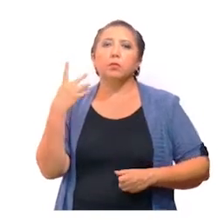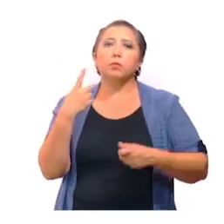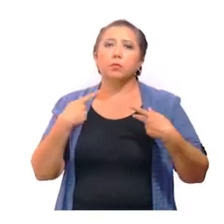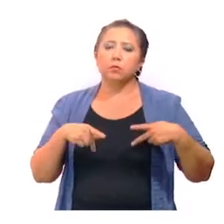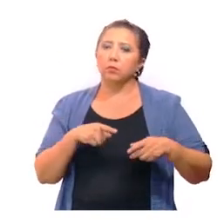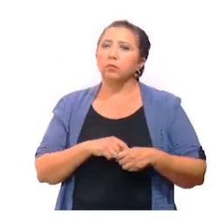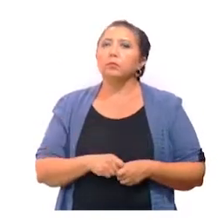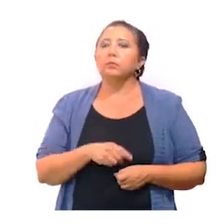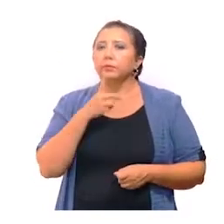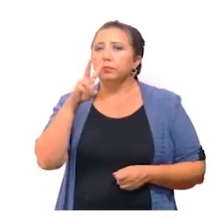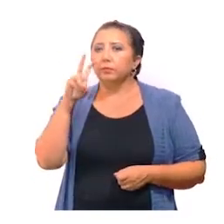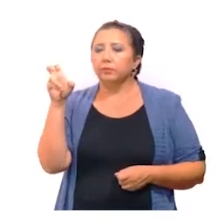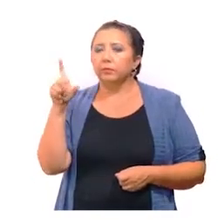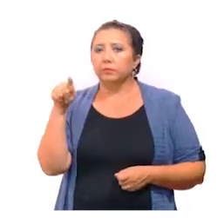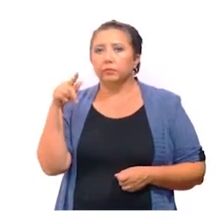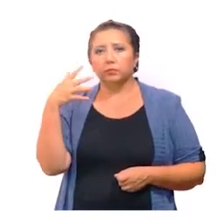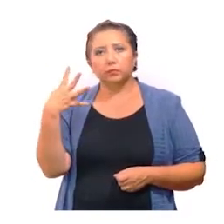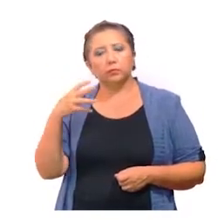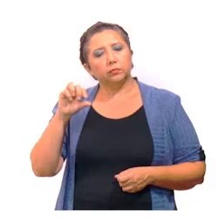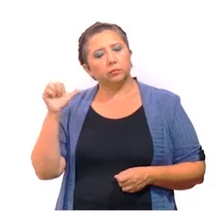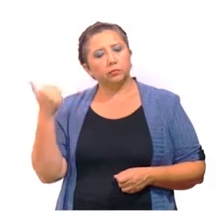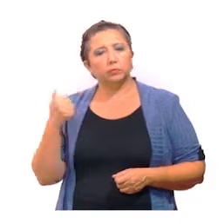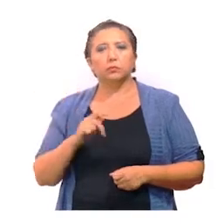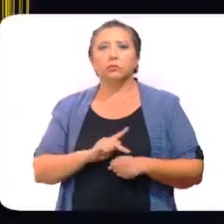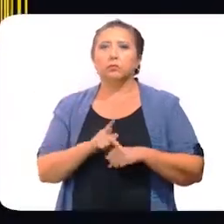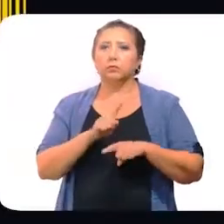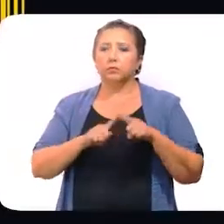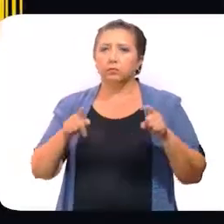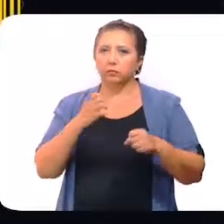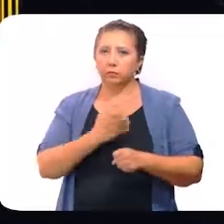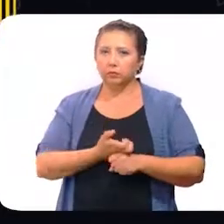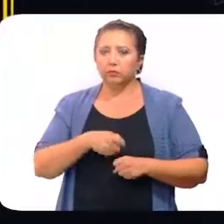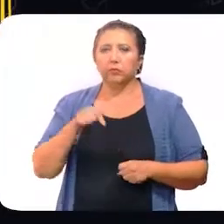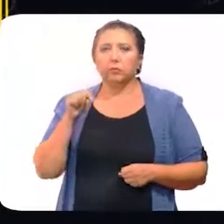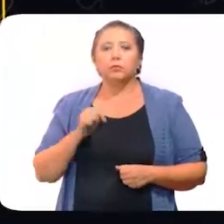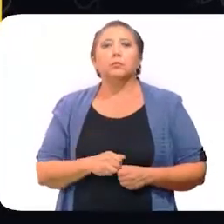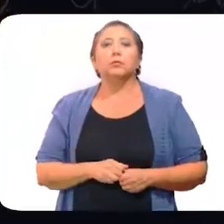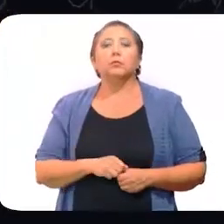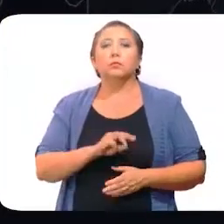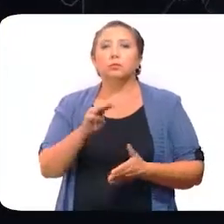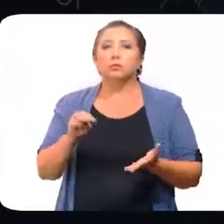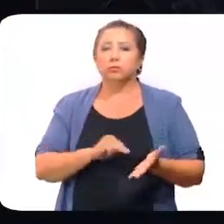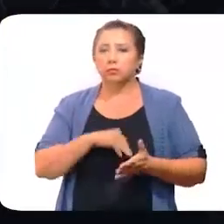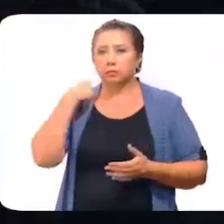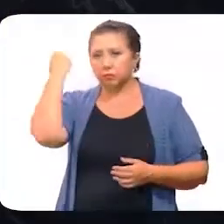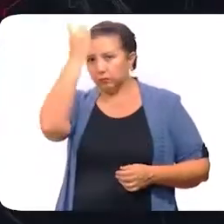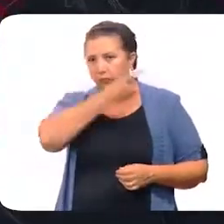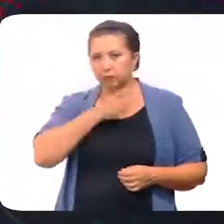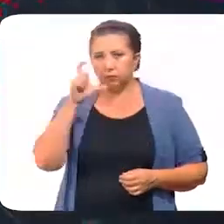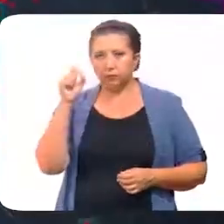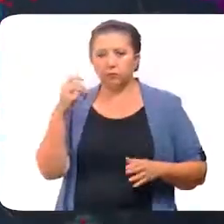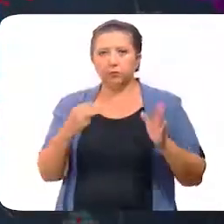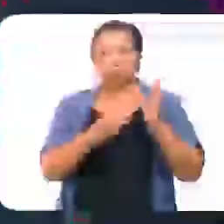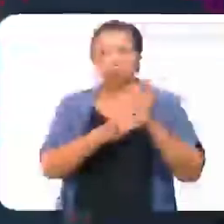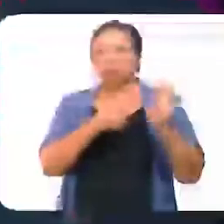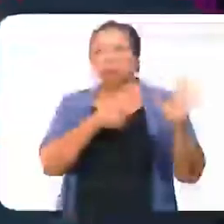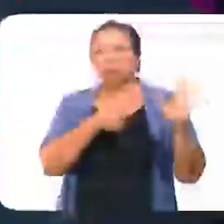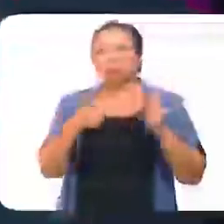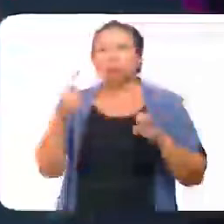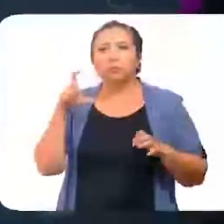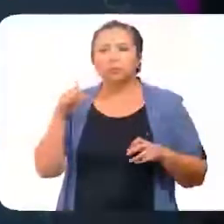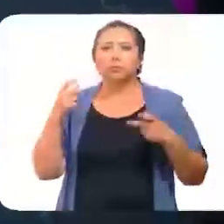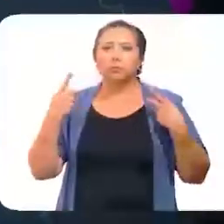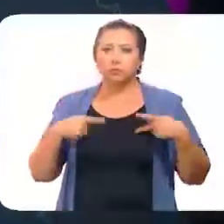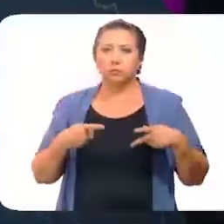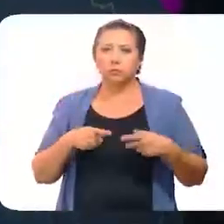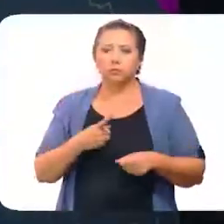positivos, 274 son de otro país u otro estado. Específicamente, en Mérida se han diagnosticado 20,620